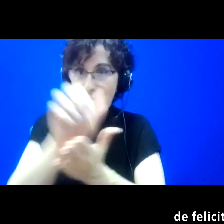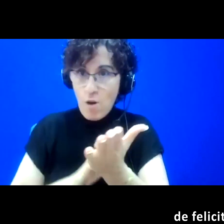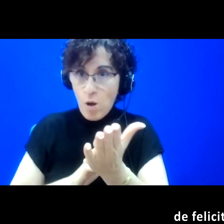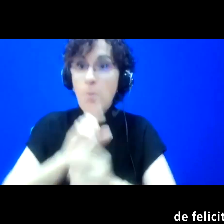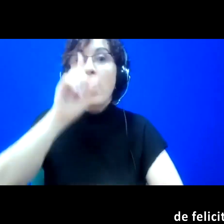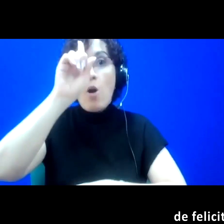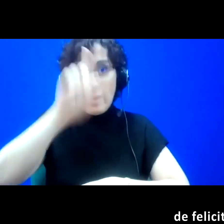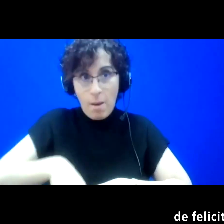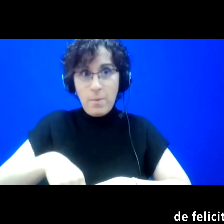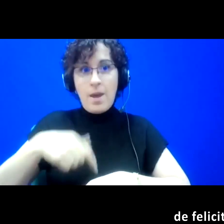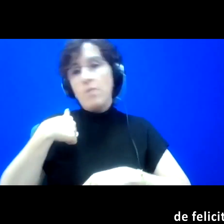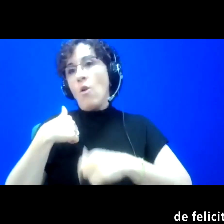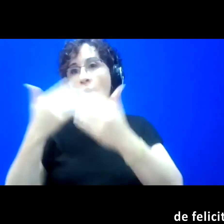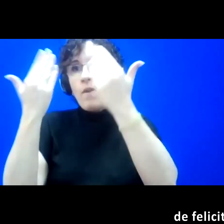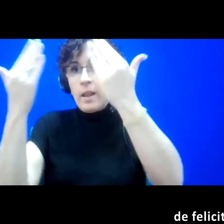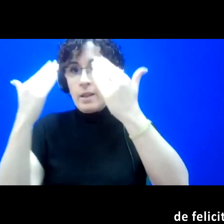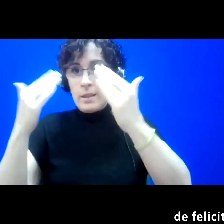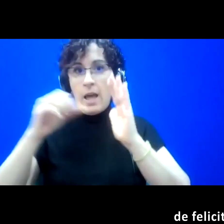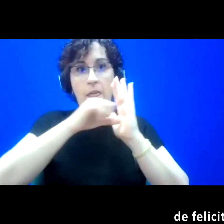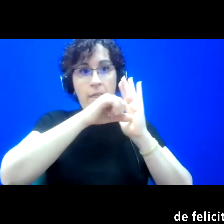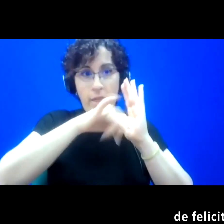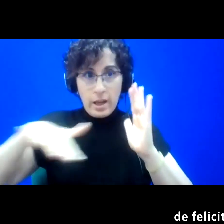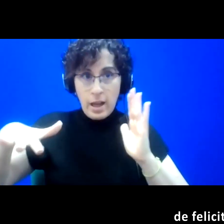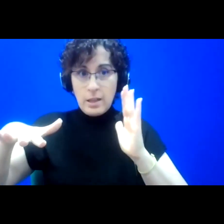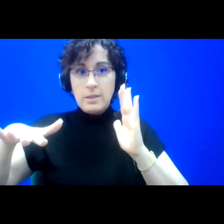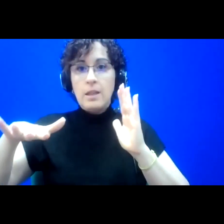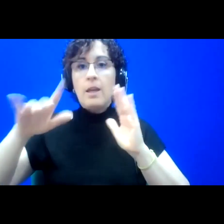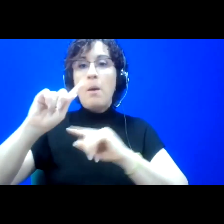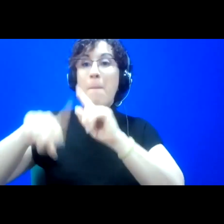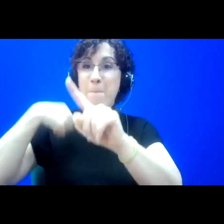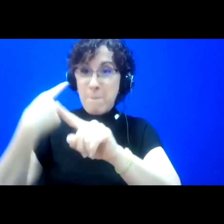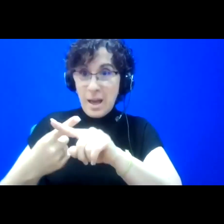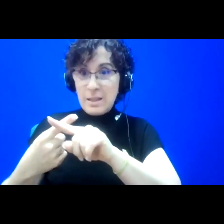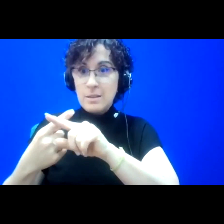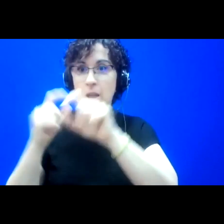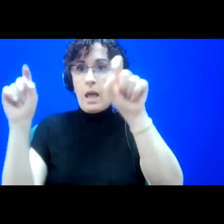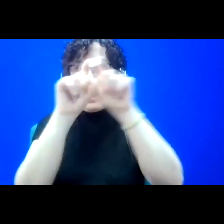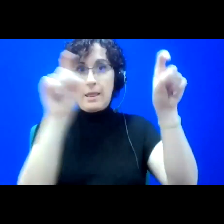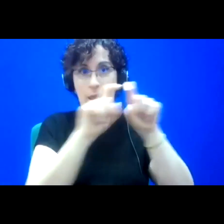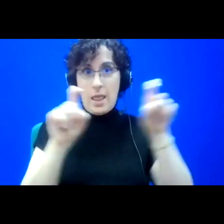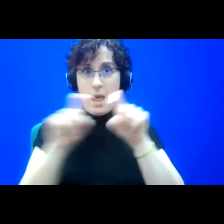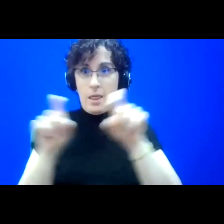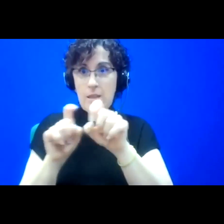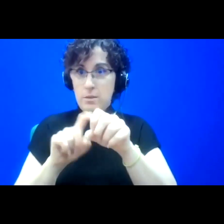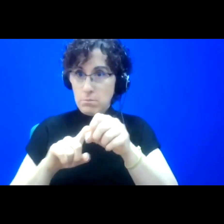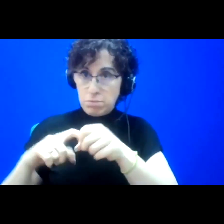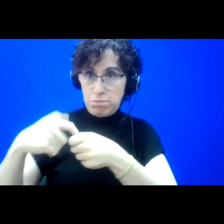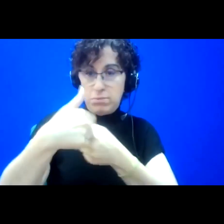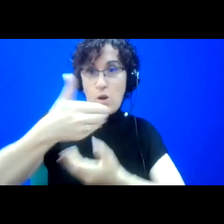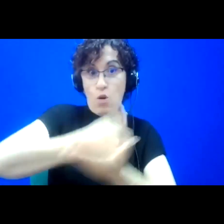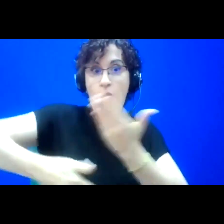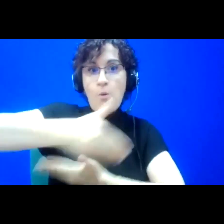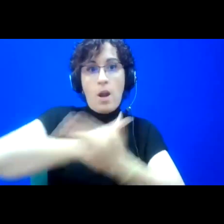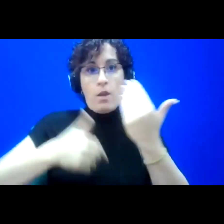al CENELSE y a todas las entidades colaboradoras por su